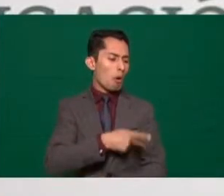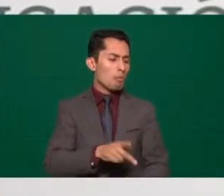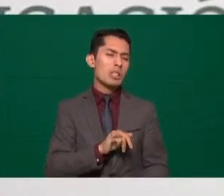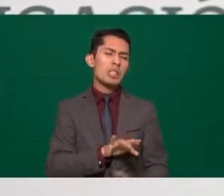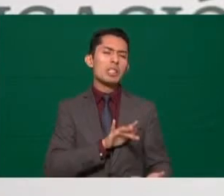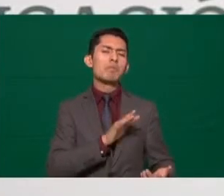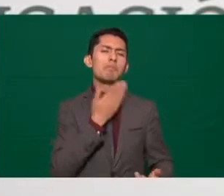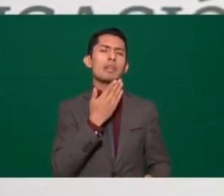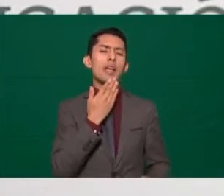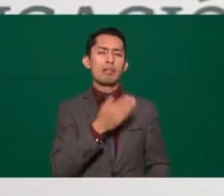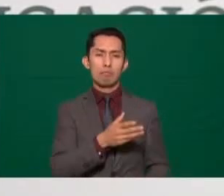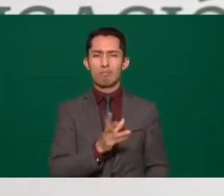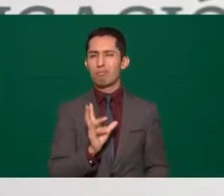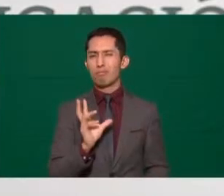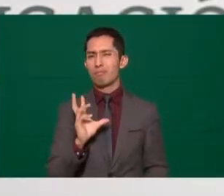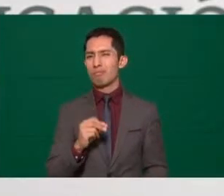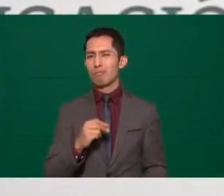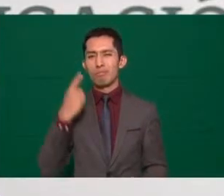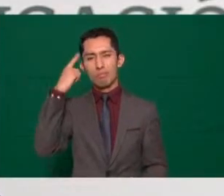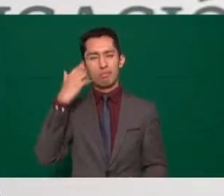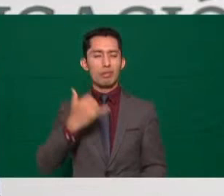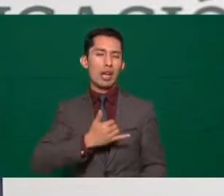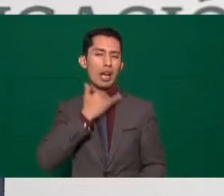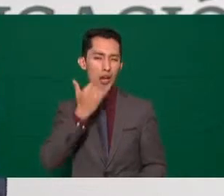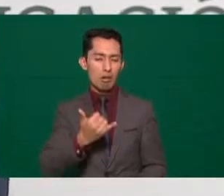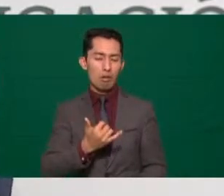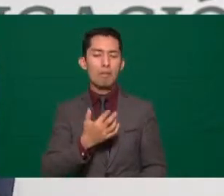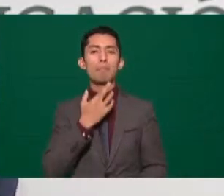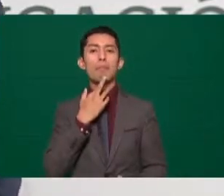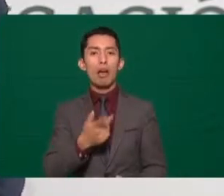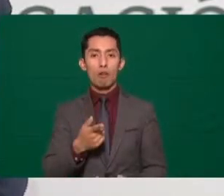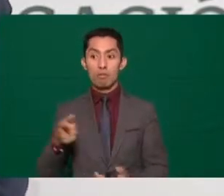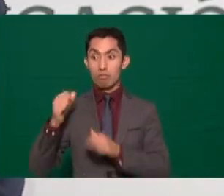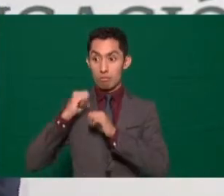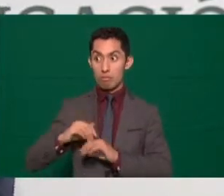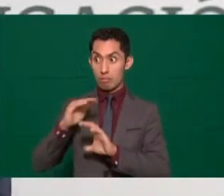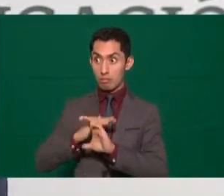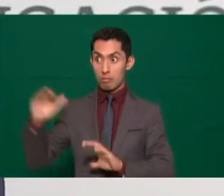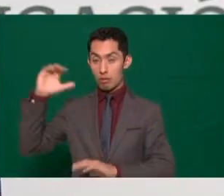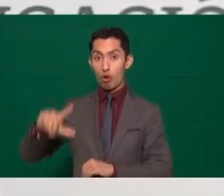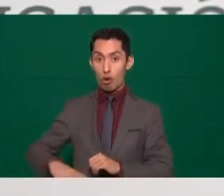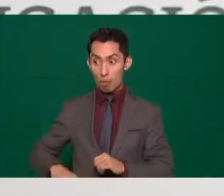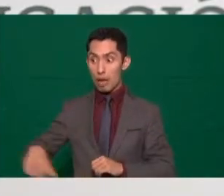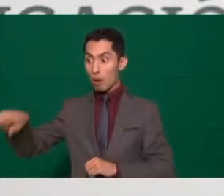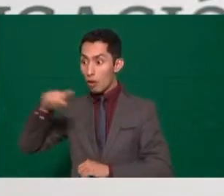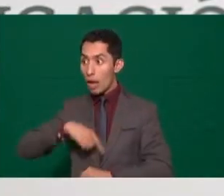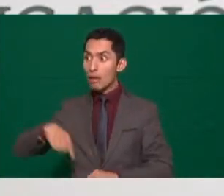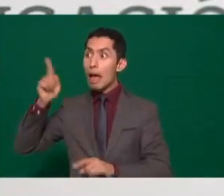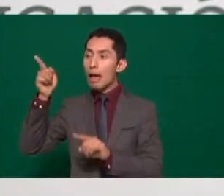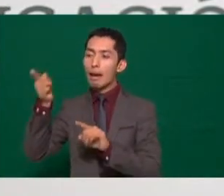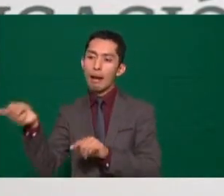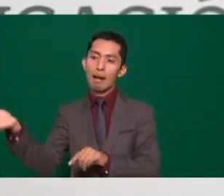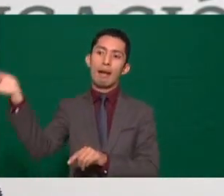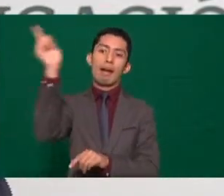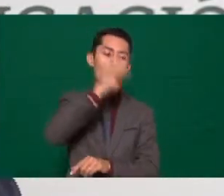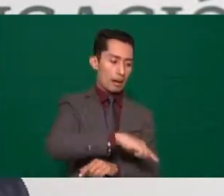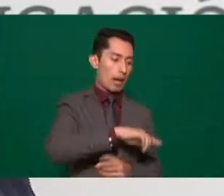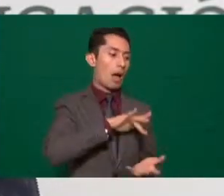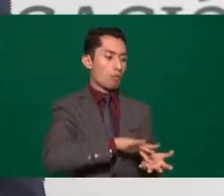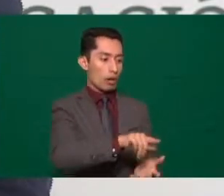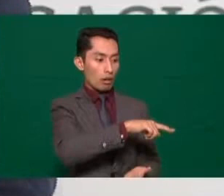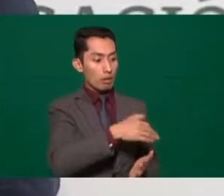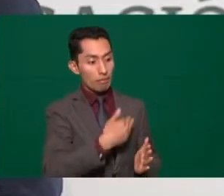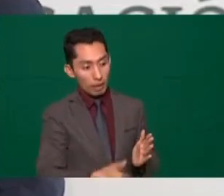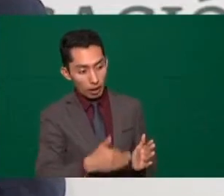El Estado está para apoyar a los que más lo necesitan, y el Estado tiene que